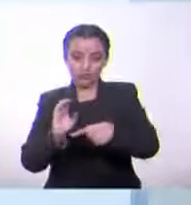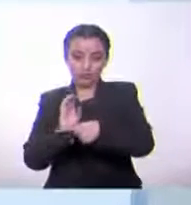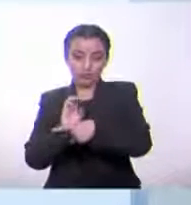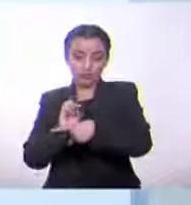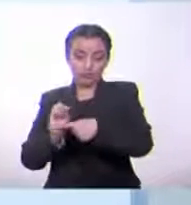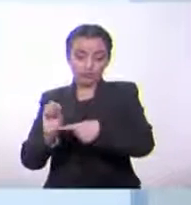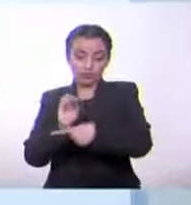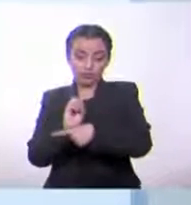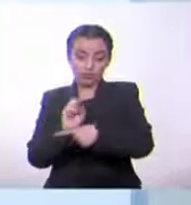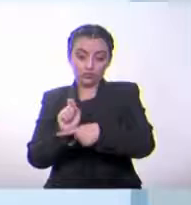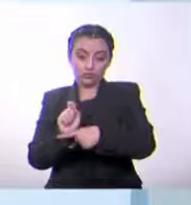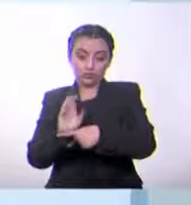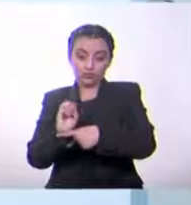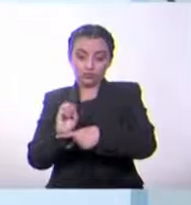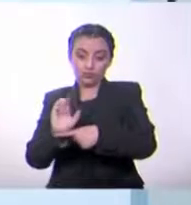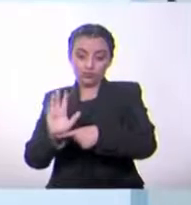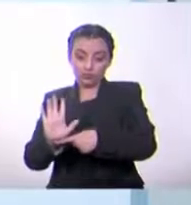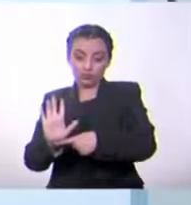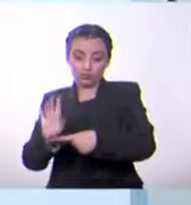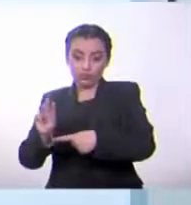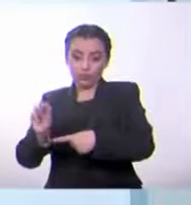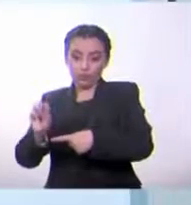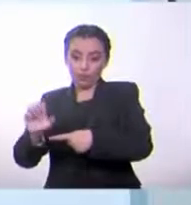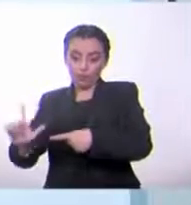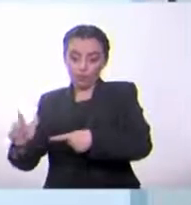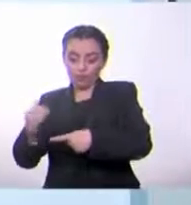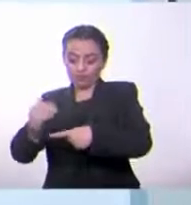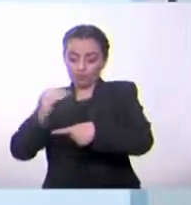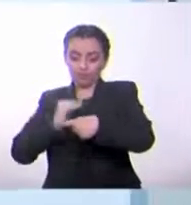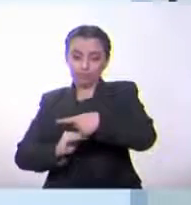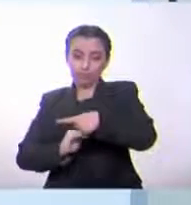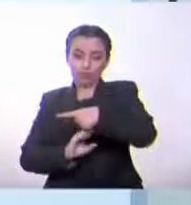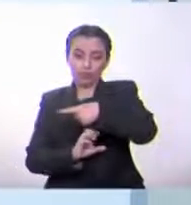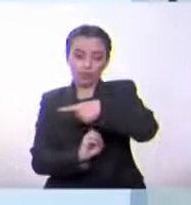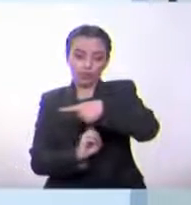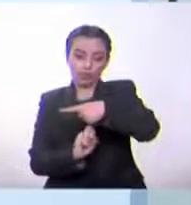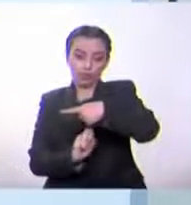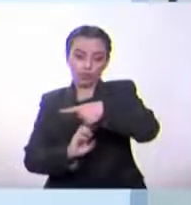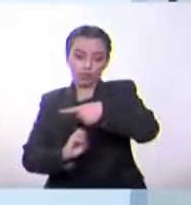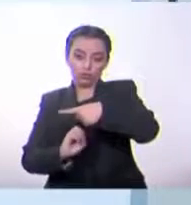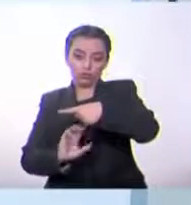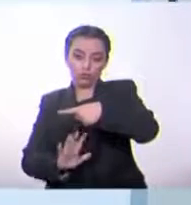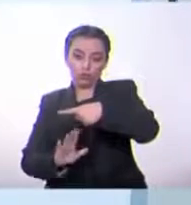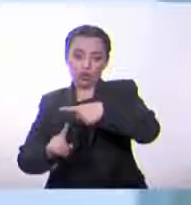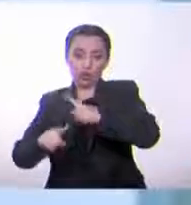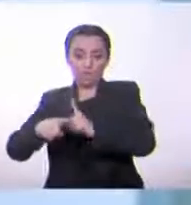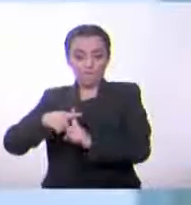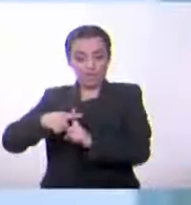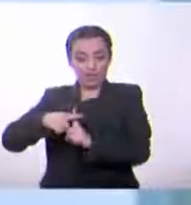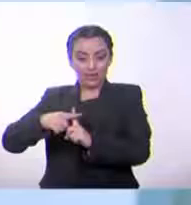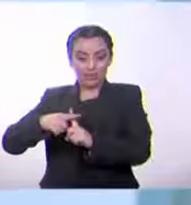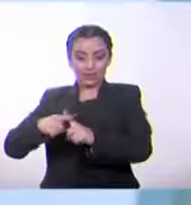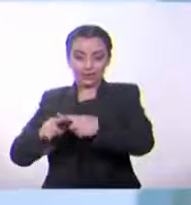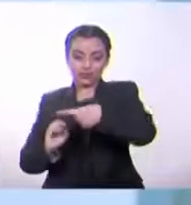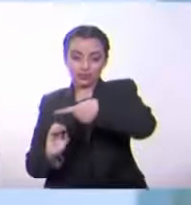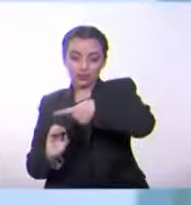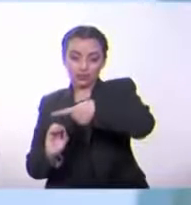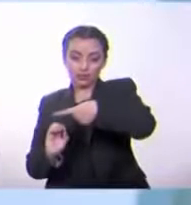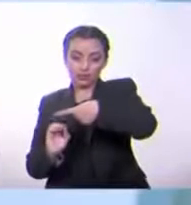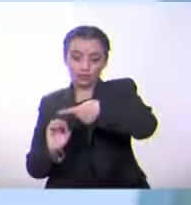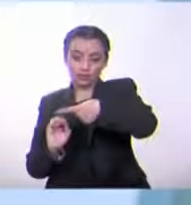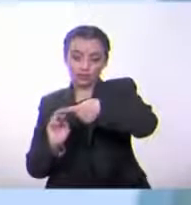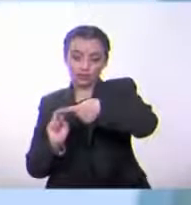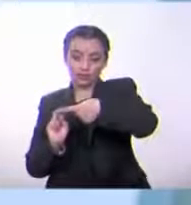la suma de los moles de soluto más los moles de